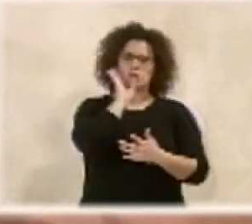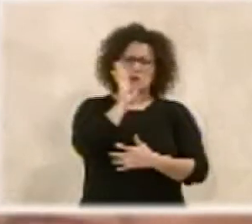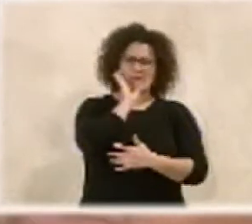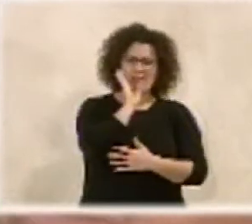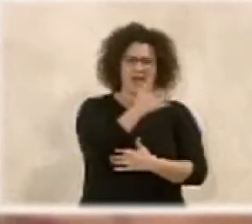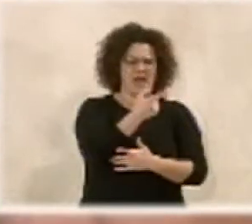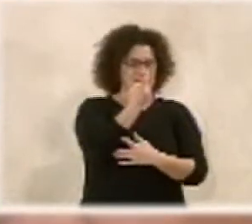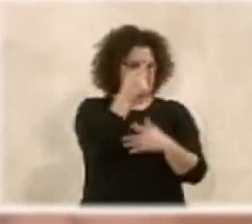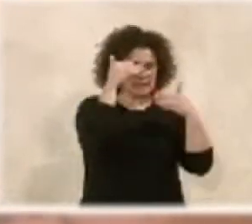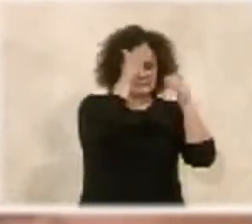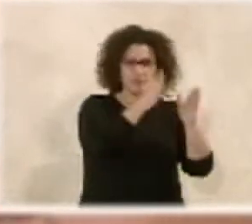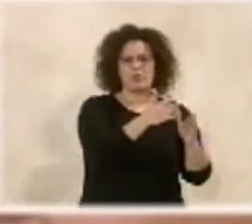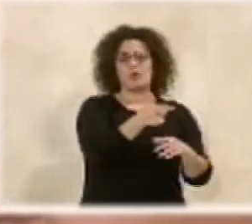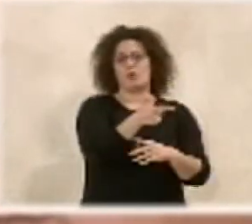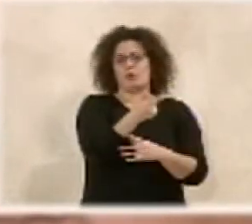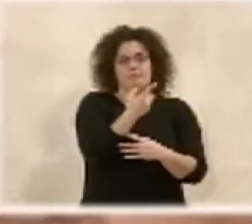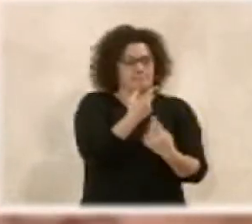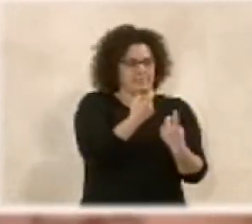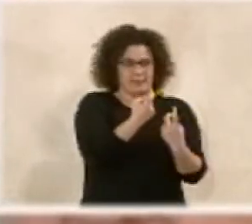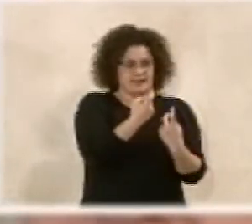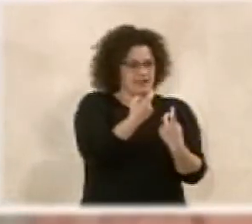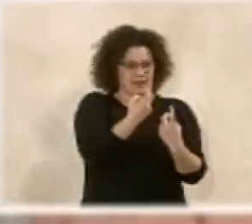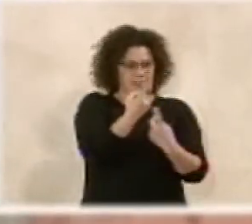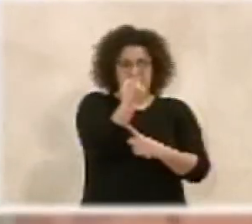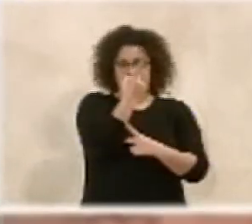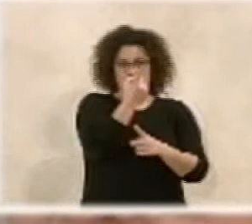falta de atención y la necesidad de acometer